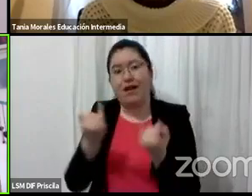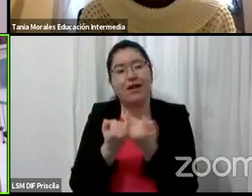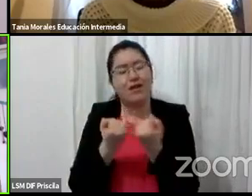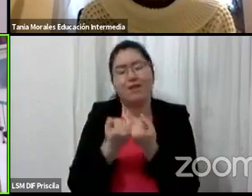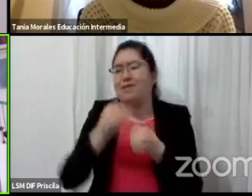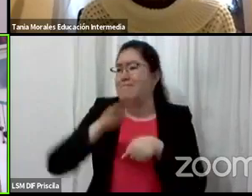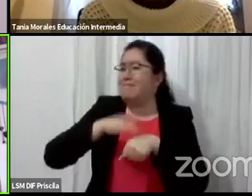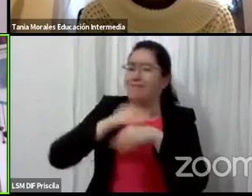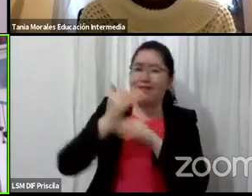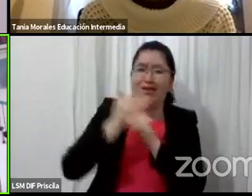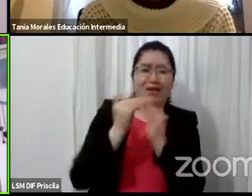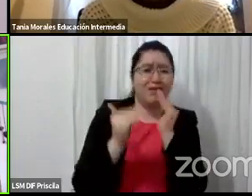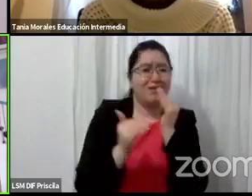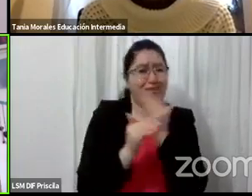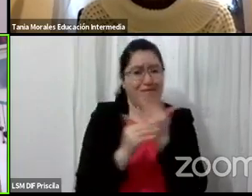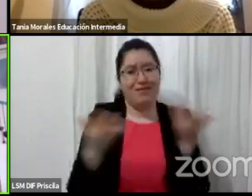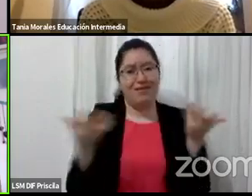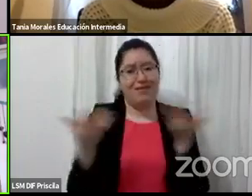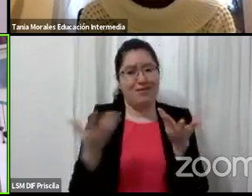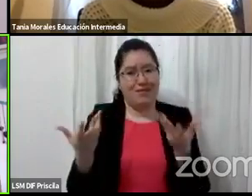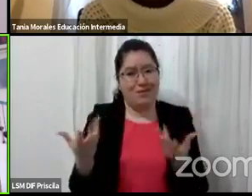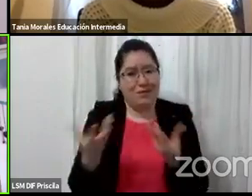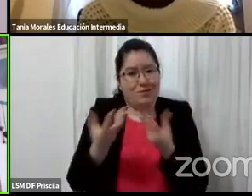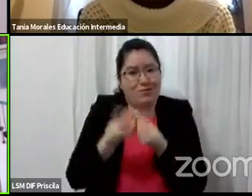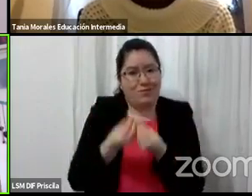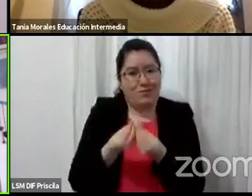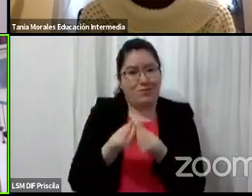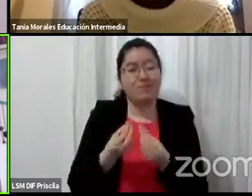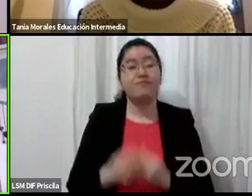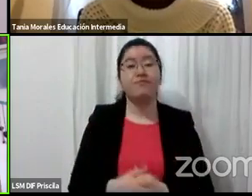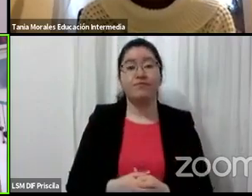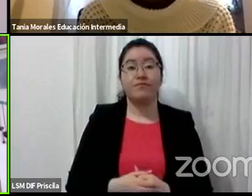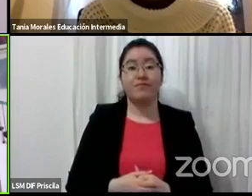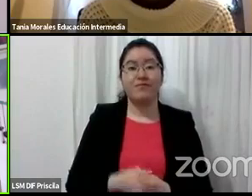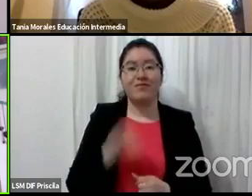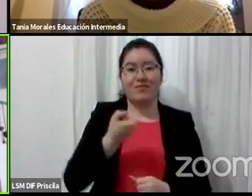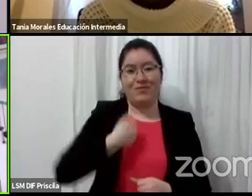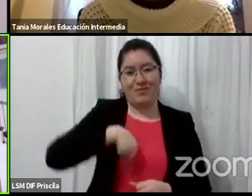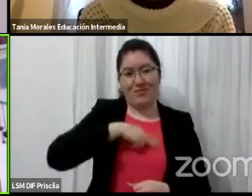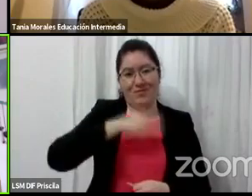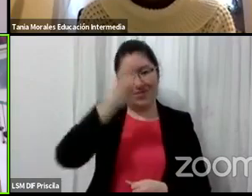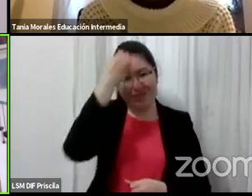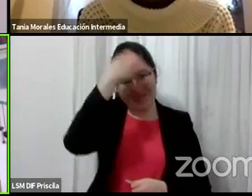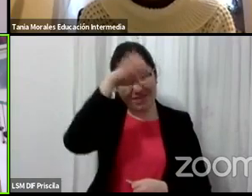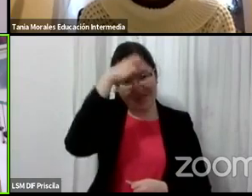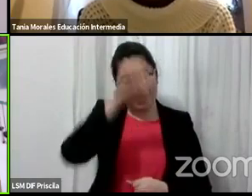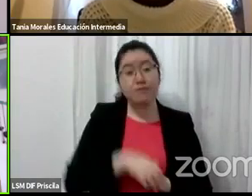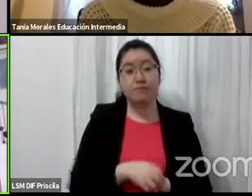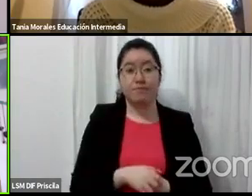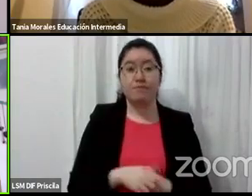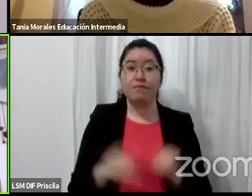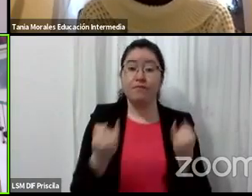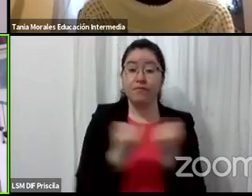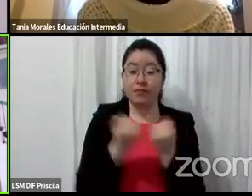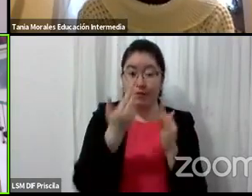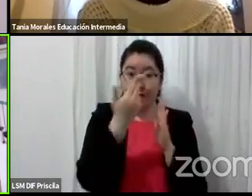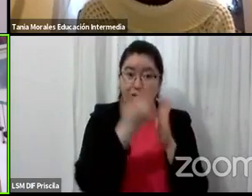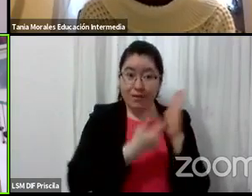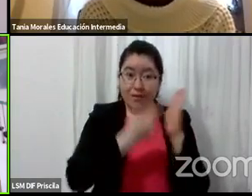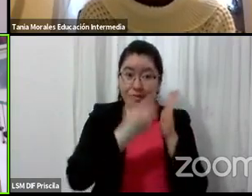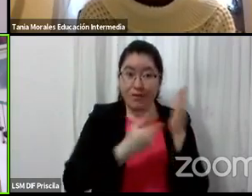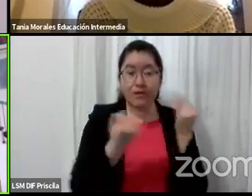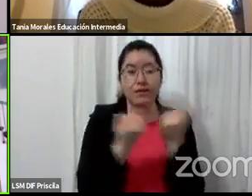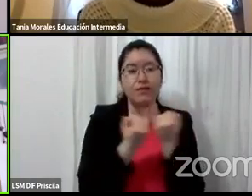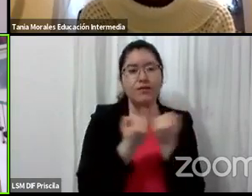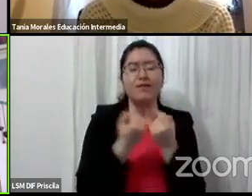muchos otros saberes en común ahí. Entonces, un poco de ahí va nuestra experiencia. Y en los talleres están bienvenidas también